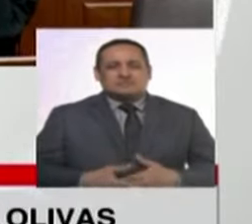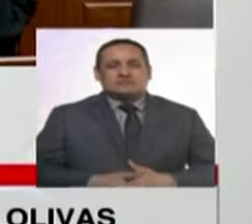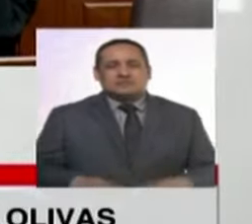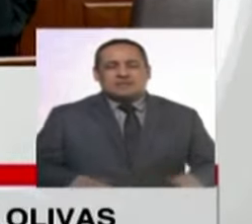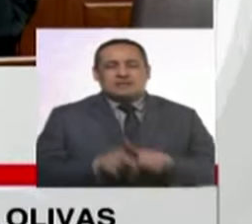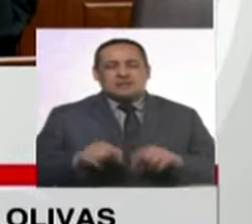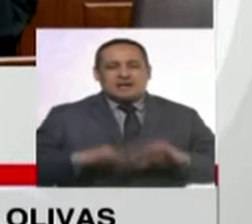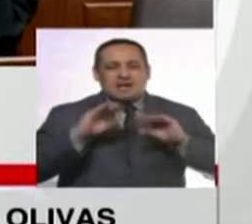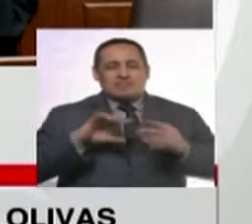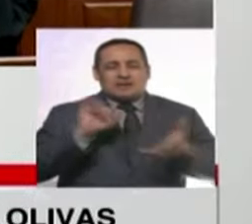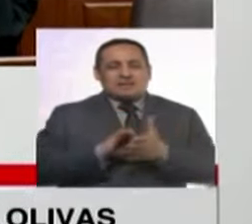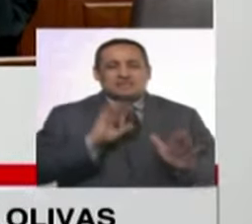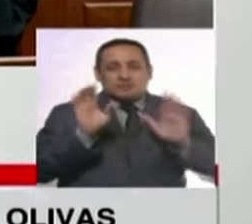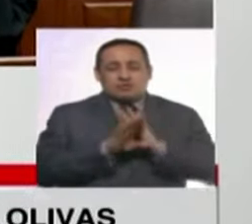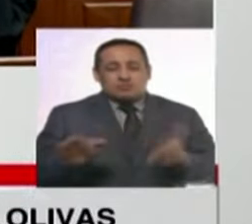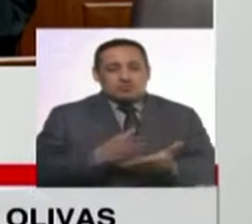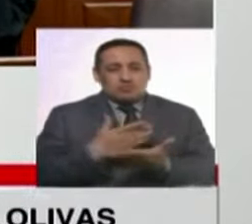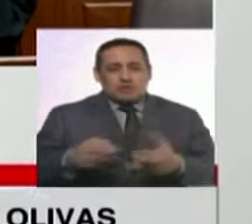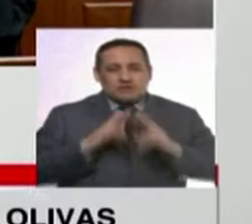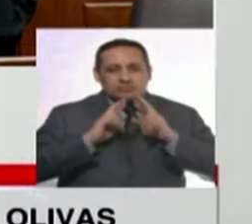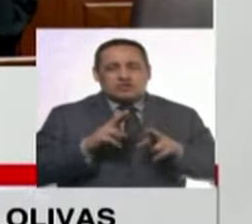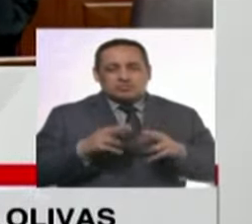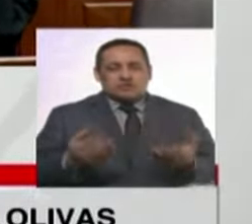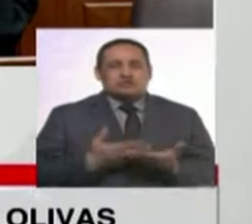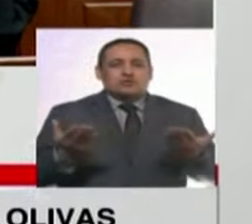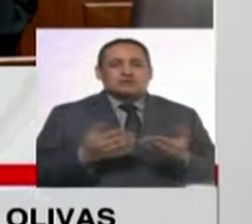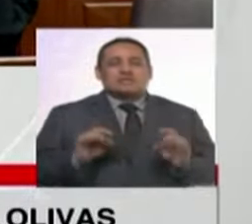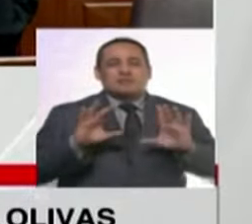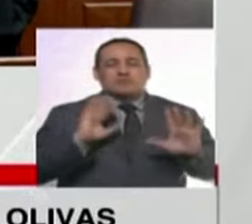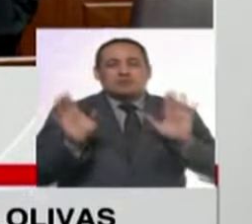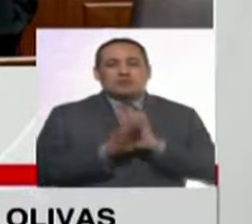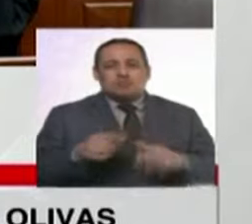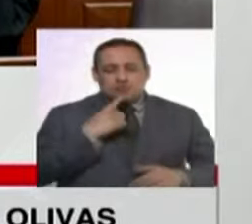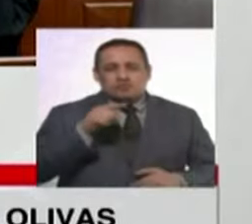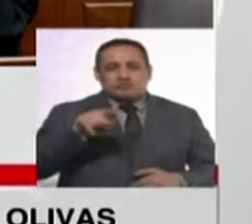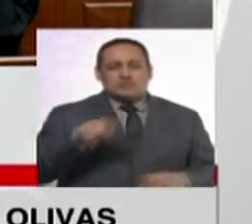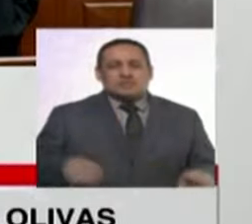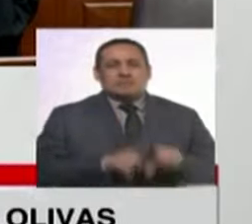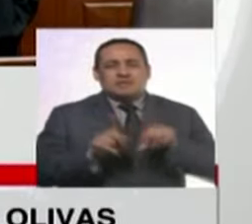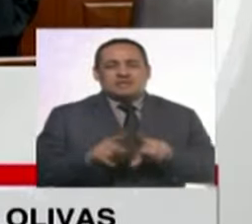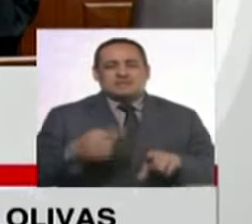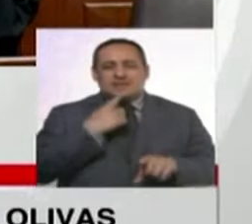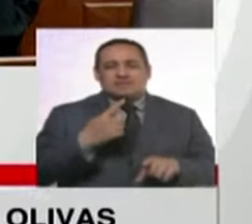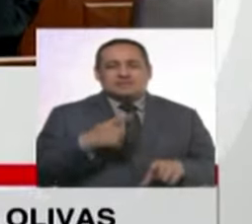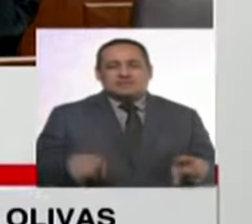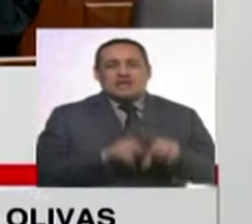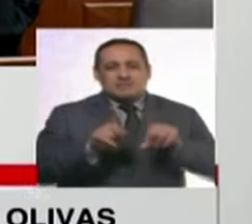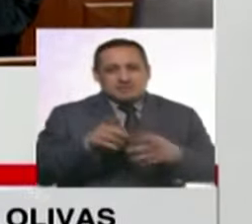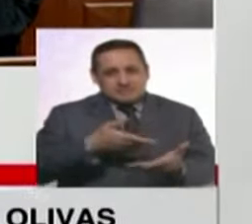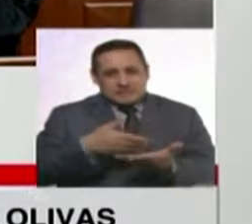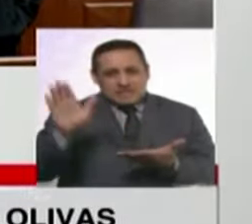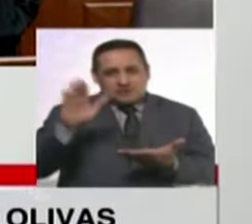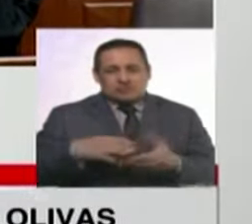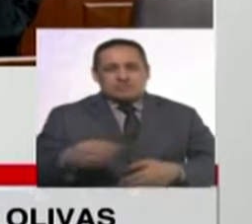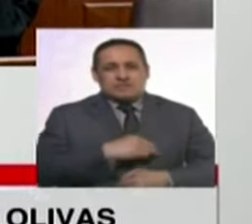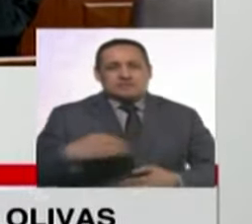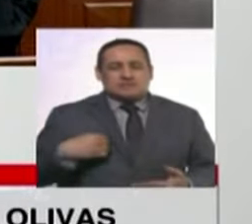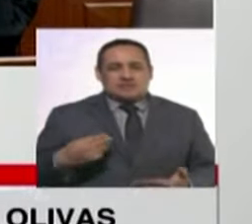y habla de que si no hay resultados Entonces lo más probable que usted ya debería estar también saliendo de